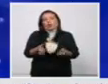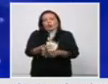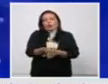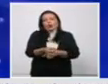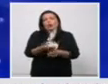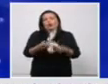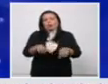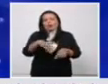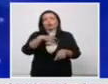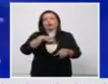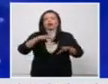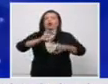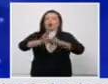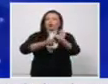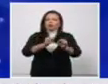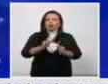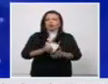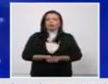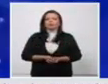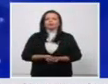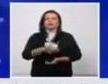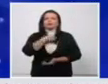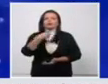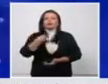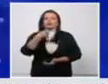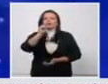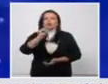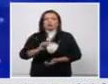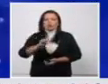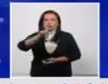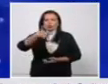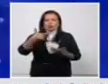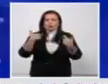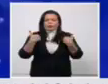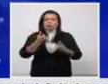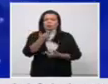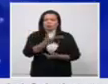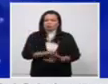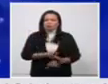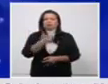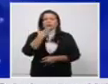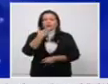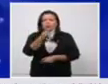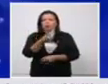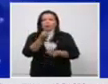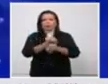estricto. El doctor Gregory, muy activamente, yo les comentaba que anoche la directora,